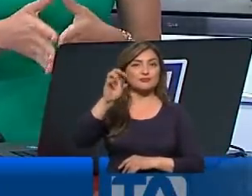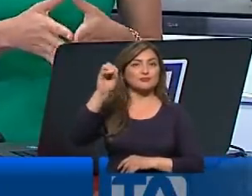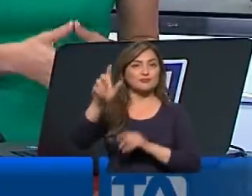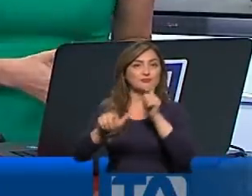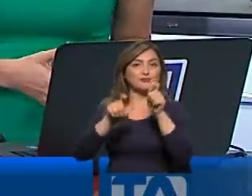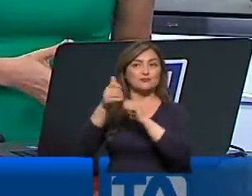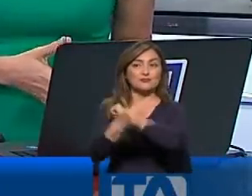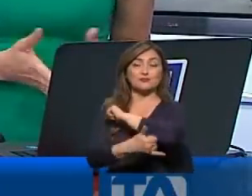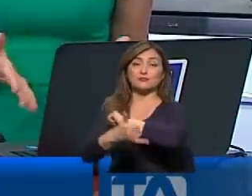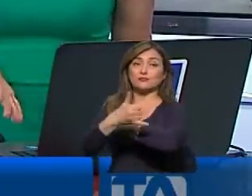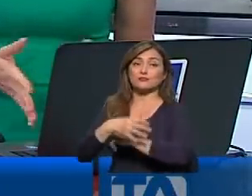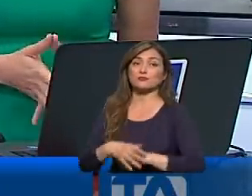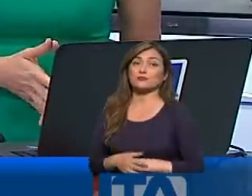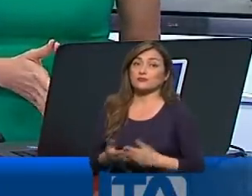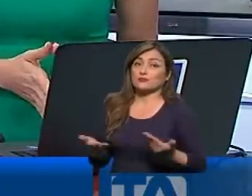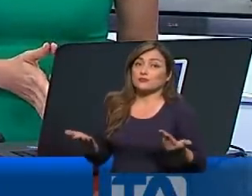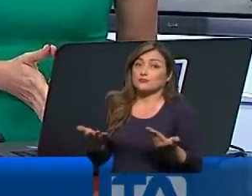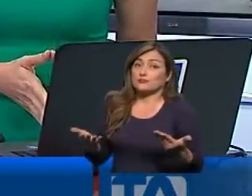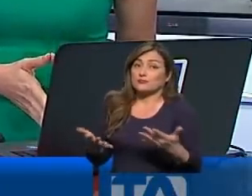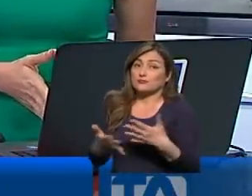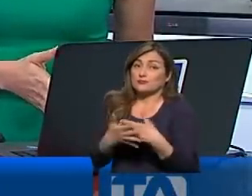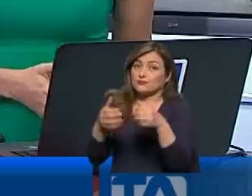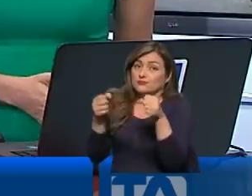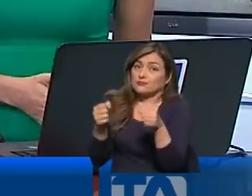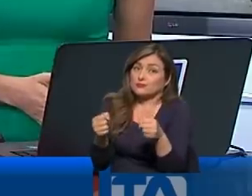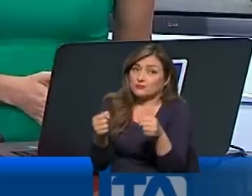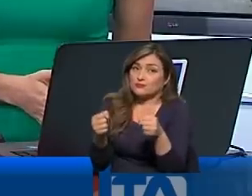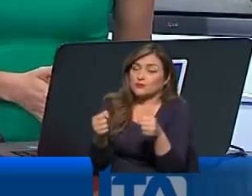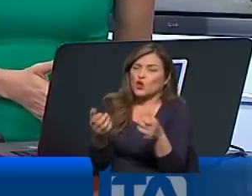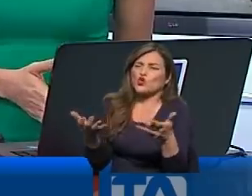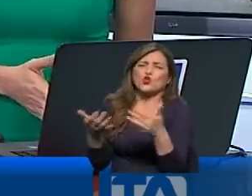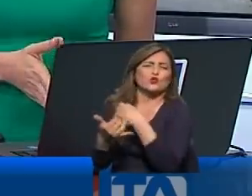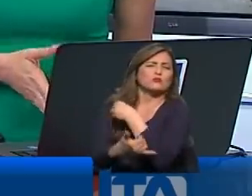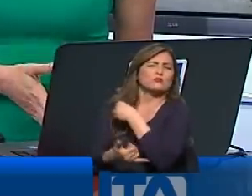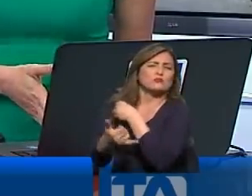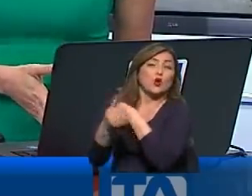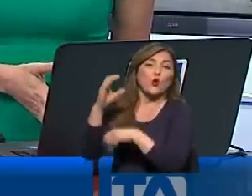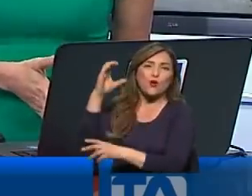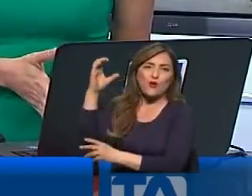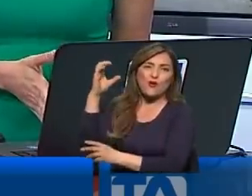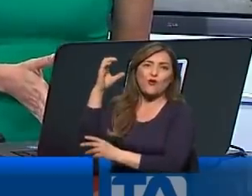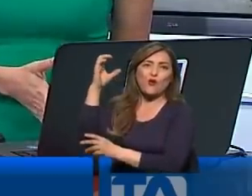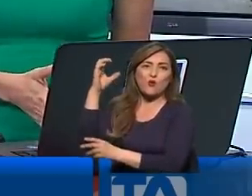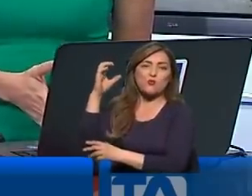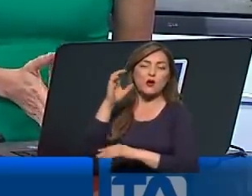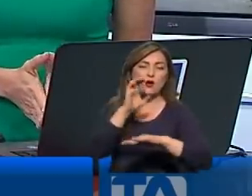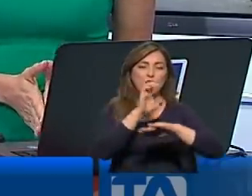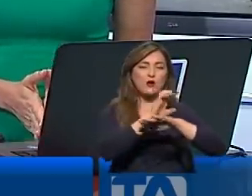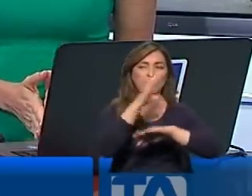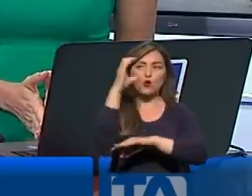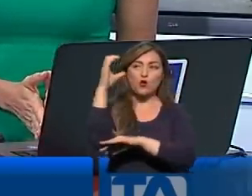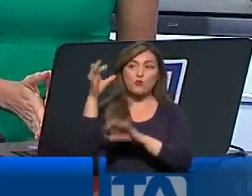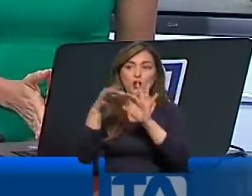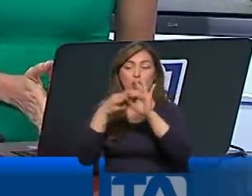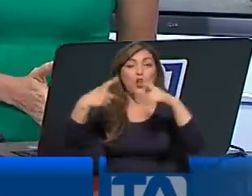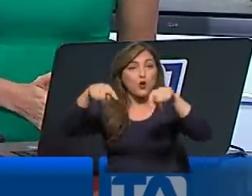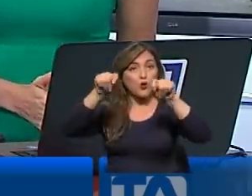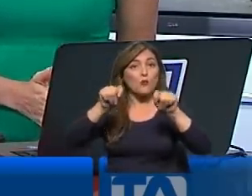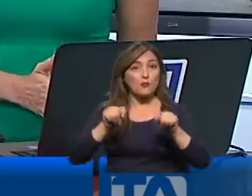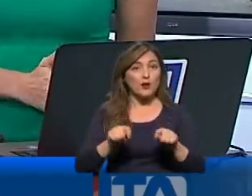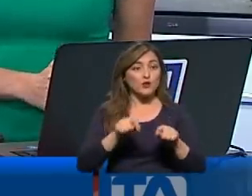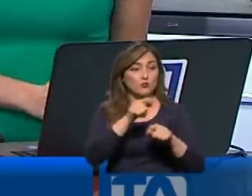ciudadanos extranjeros tras las rejas. La mayoría proviene de Colombia, país con el que Ecuador tiene un convenio de repatriación